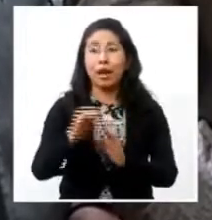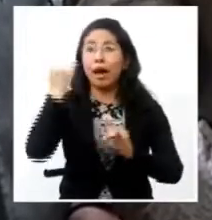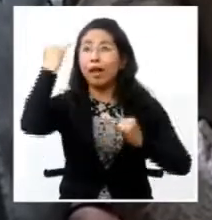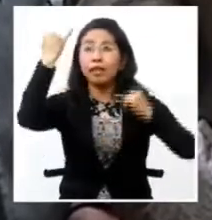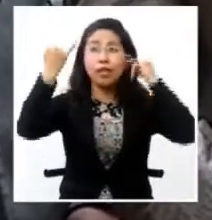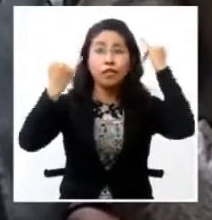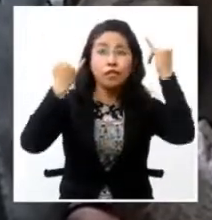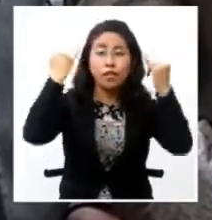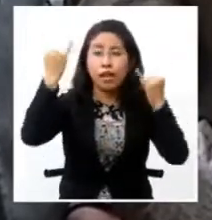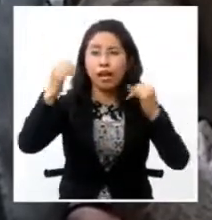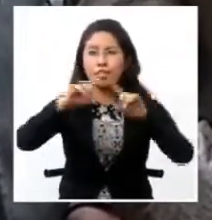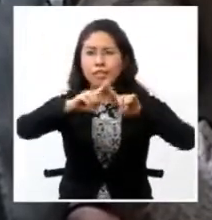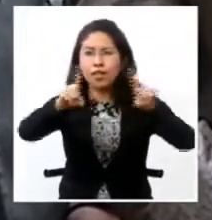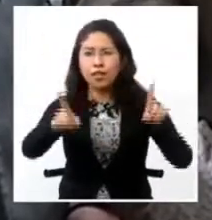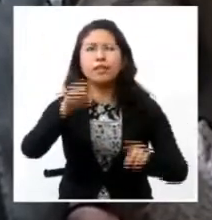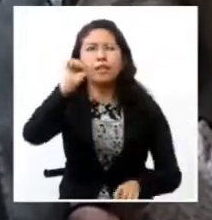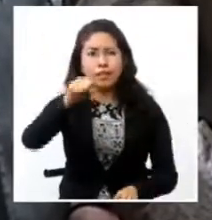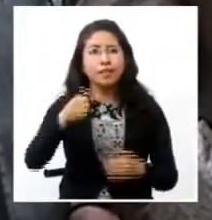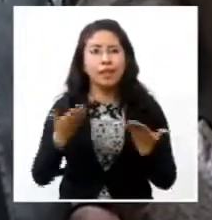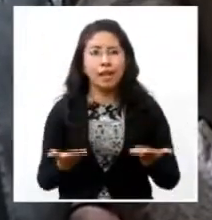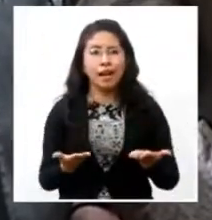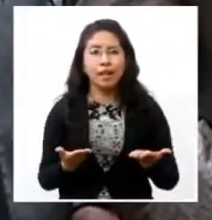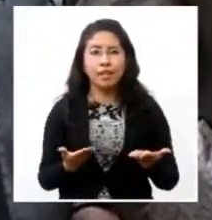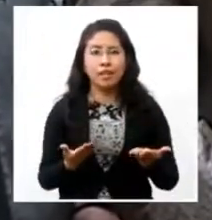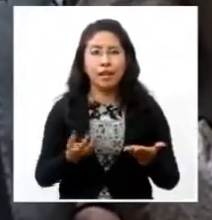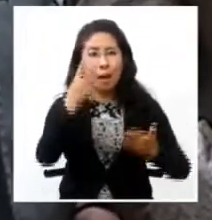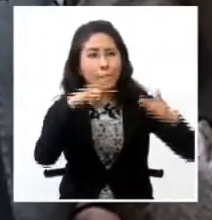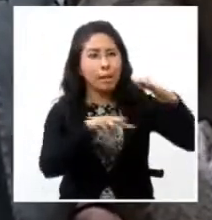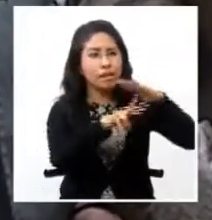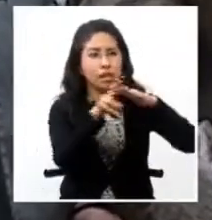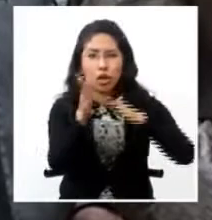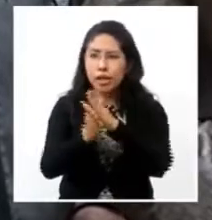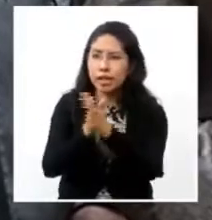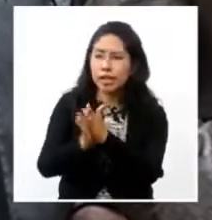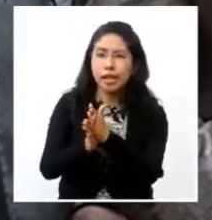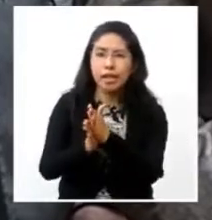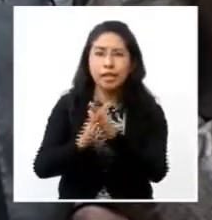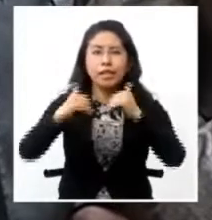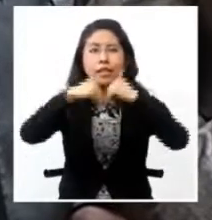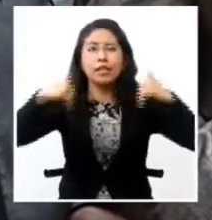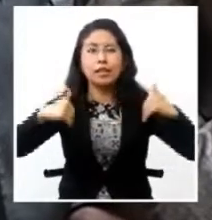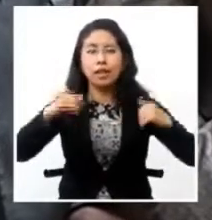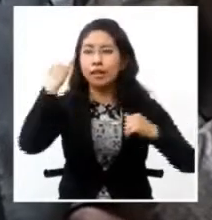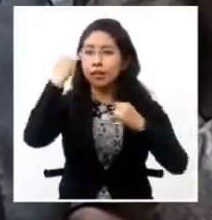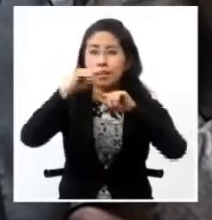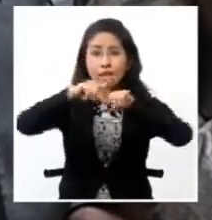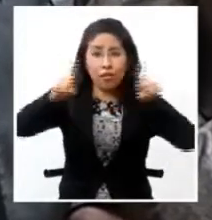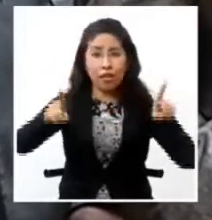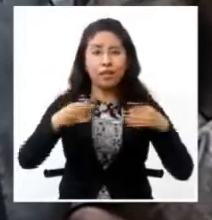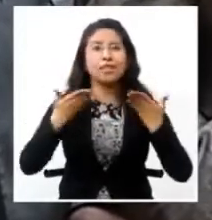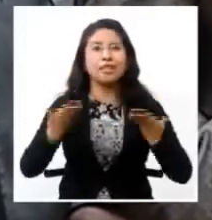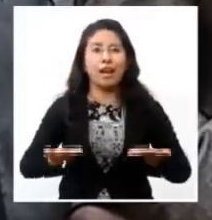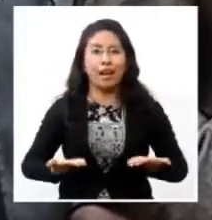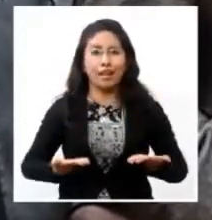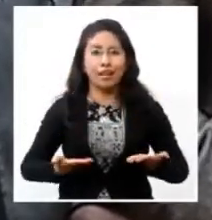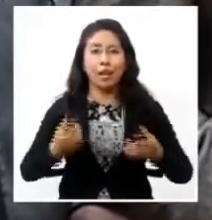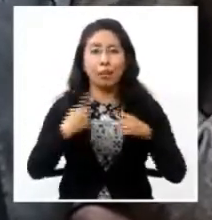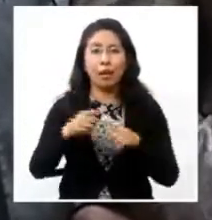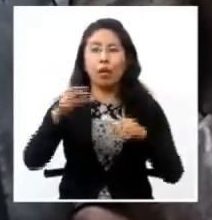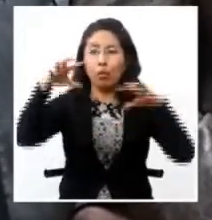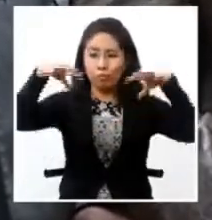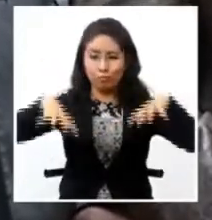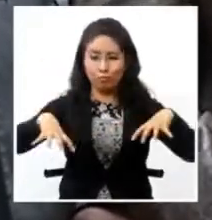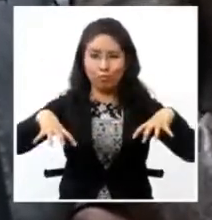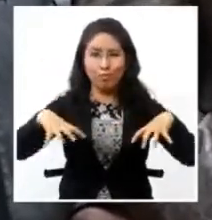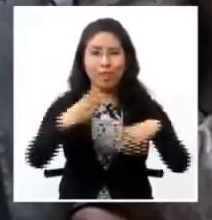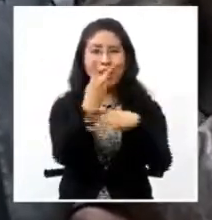ideas, de visiones y de intereses, pero a esta altura, a ambos lados, saben que el camino